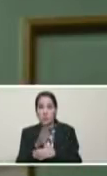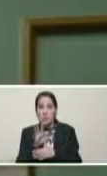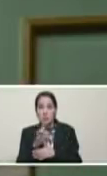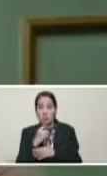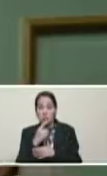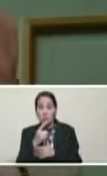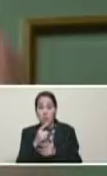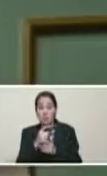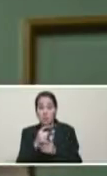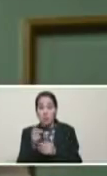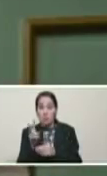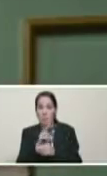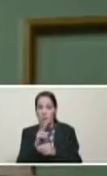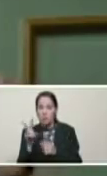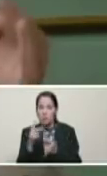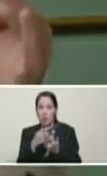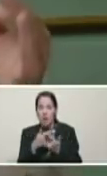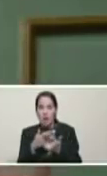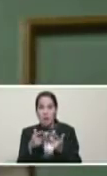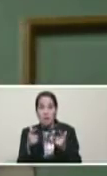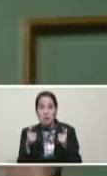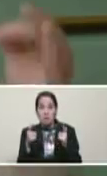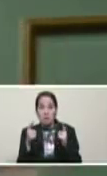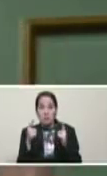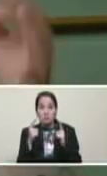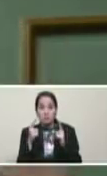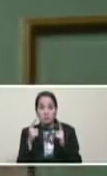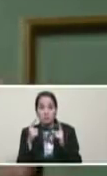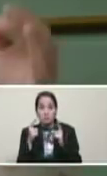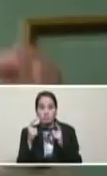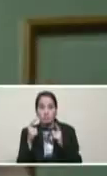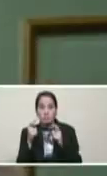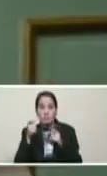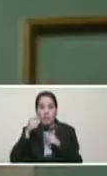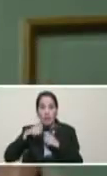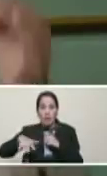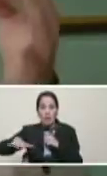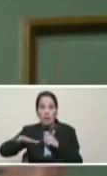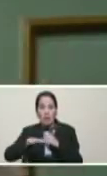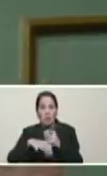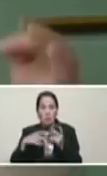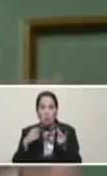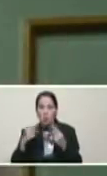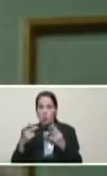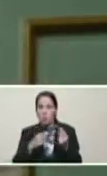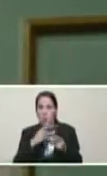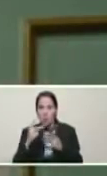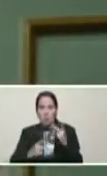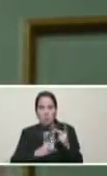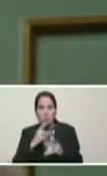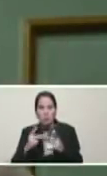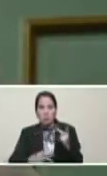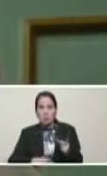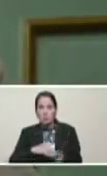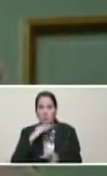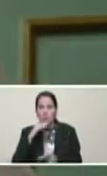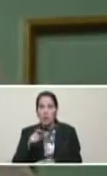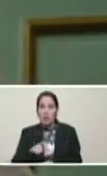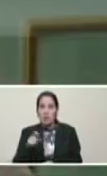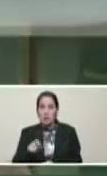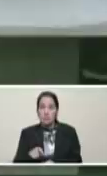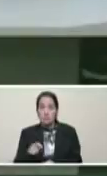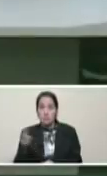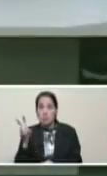venezuela liberada definitivamente en el campo económico productivo para satisfacer nuestras propias necesidades a venezuela